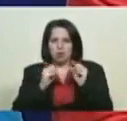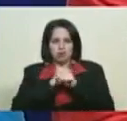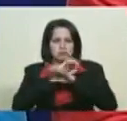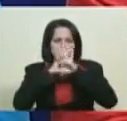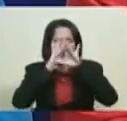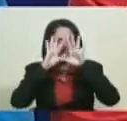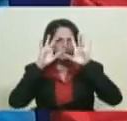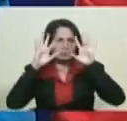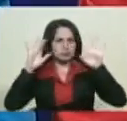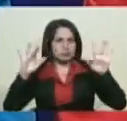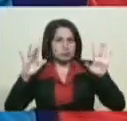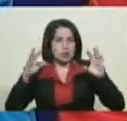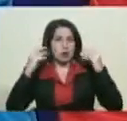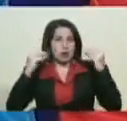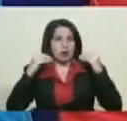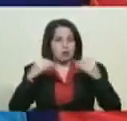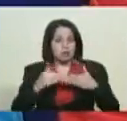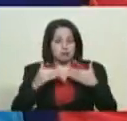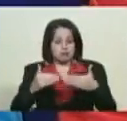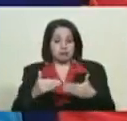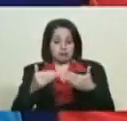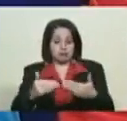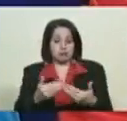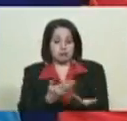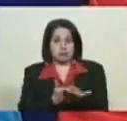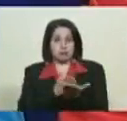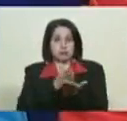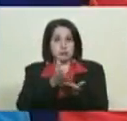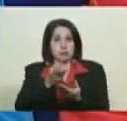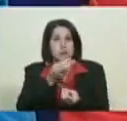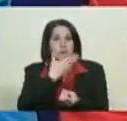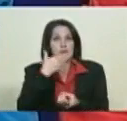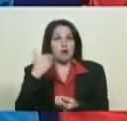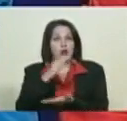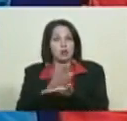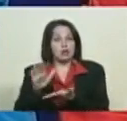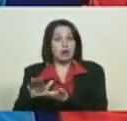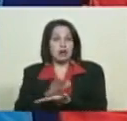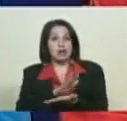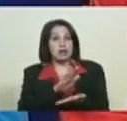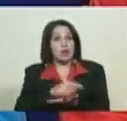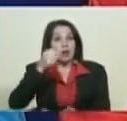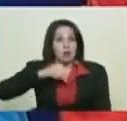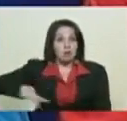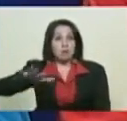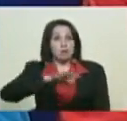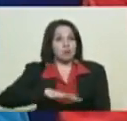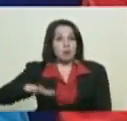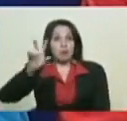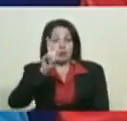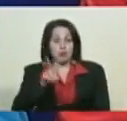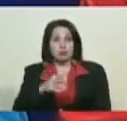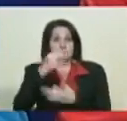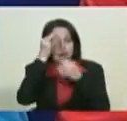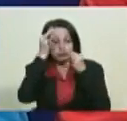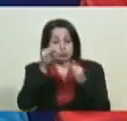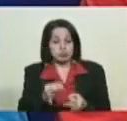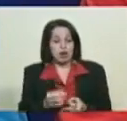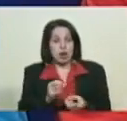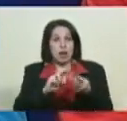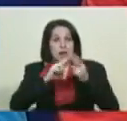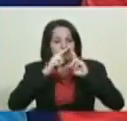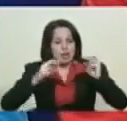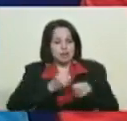transparencia, puedan llevarse a cabo para brindar sobre todo tranquilidad al pueblo de Venezuela, para darle certeza de la paz al